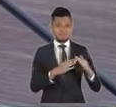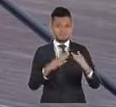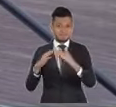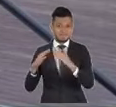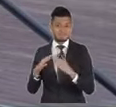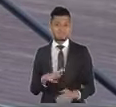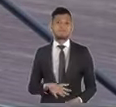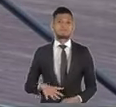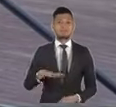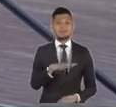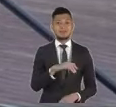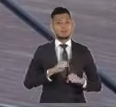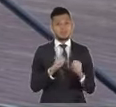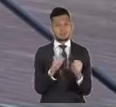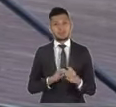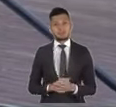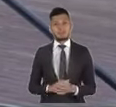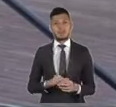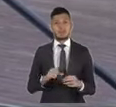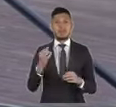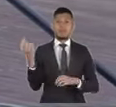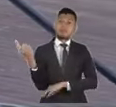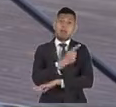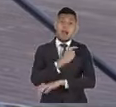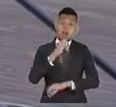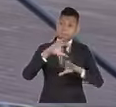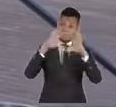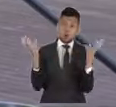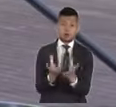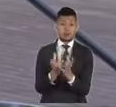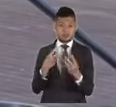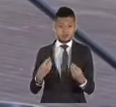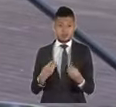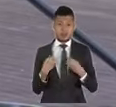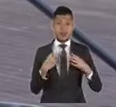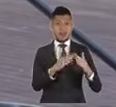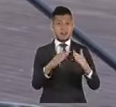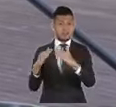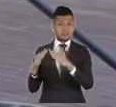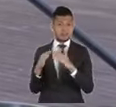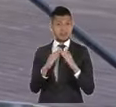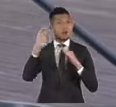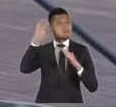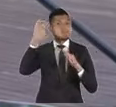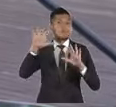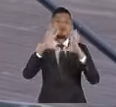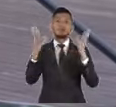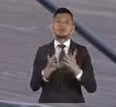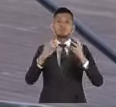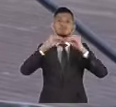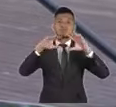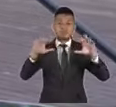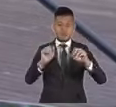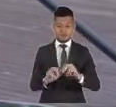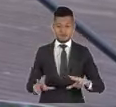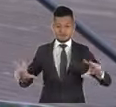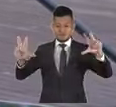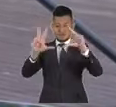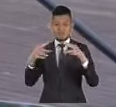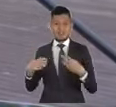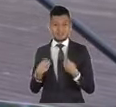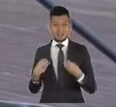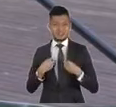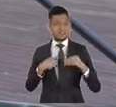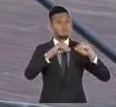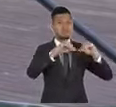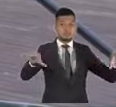el Día Mundial del Hábitat, que está lanzándose en este momento de manera simultánea en todo el planeta a través de ONU Hábitat,